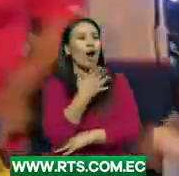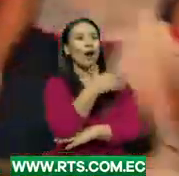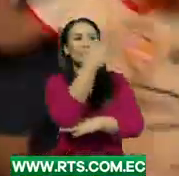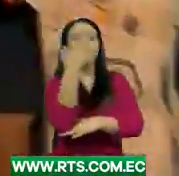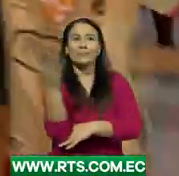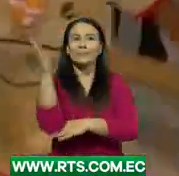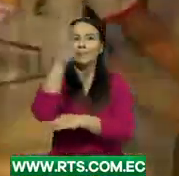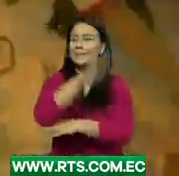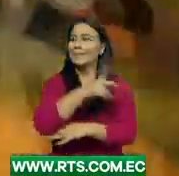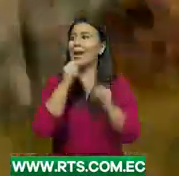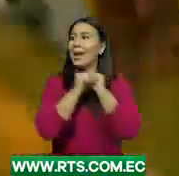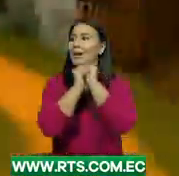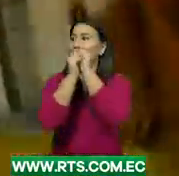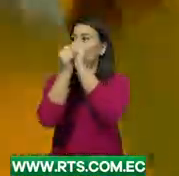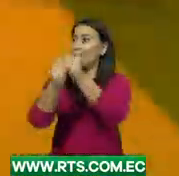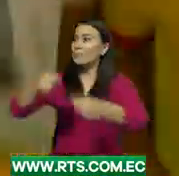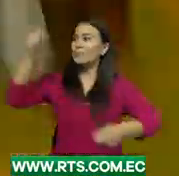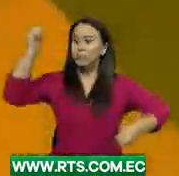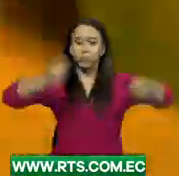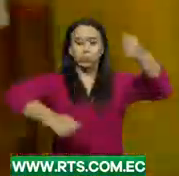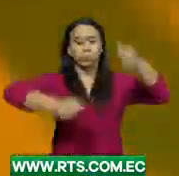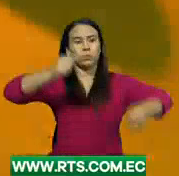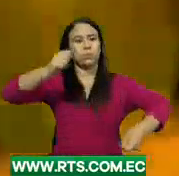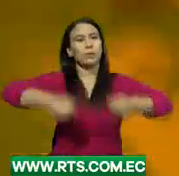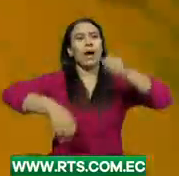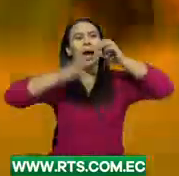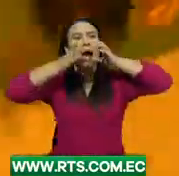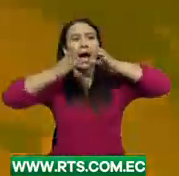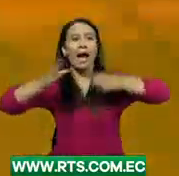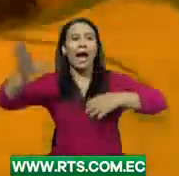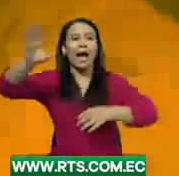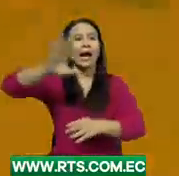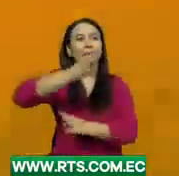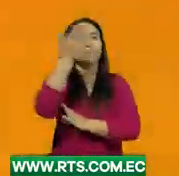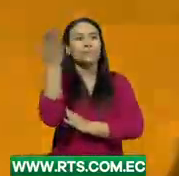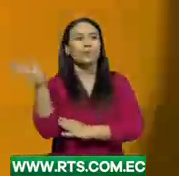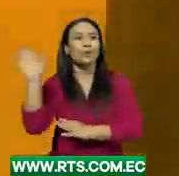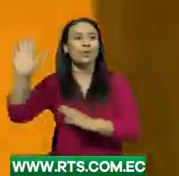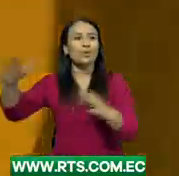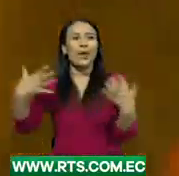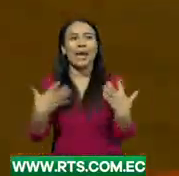agitarlas, acompañando de cánticos clásicos del equipo de sus amores.